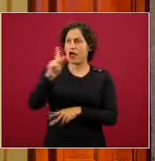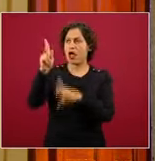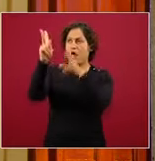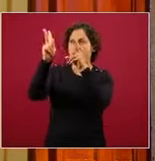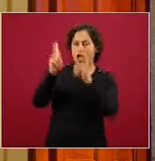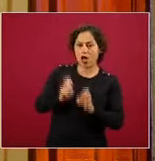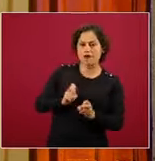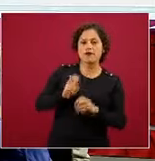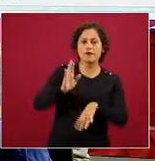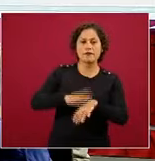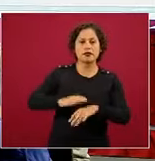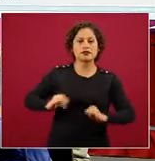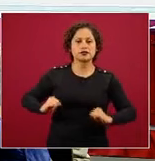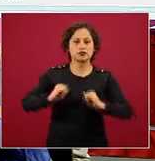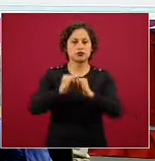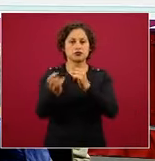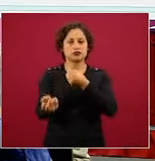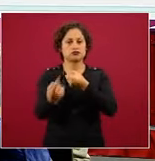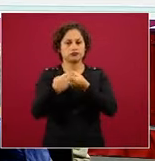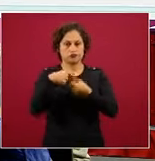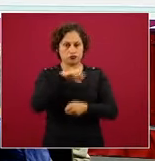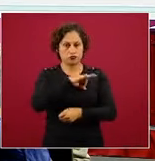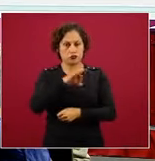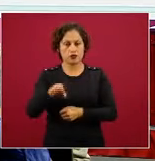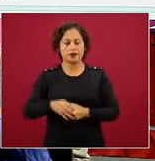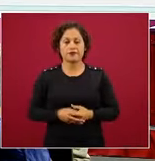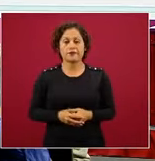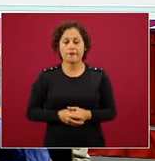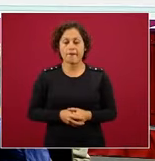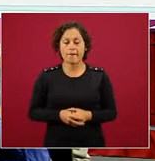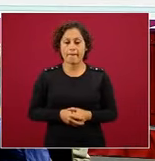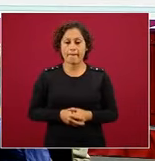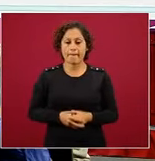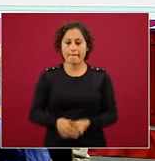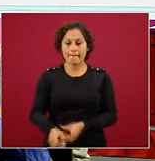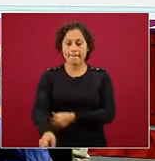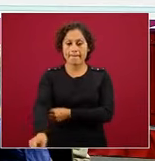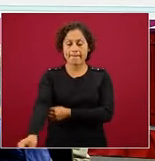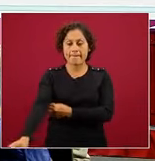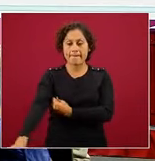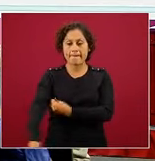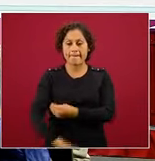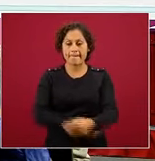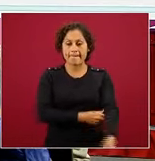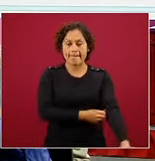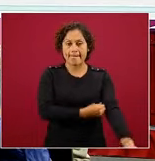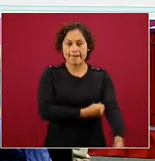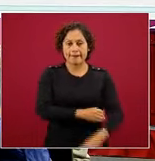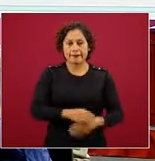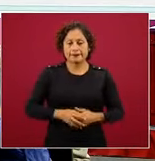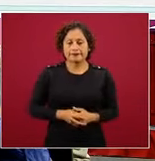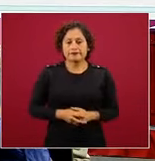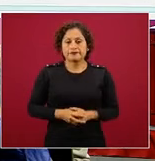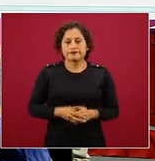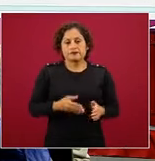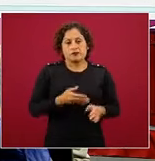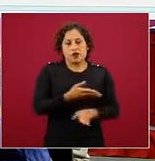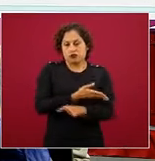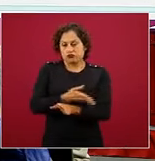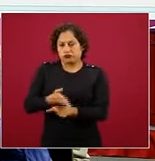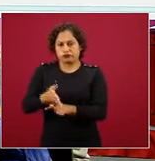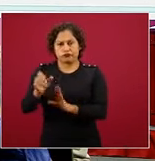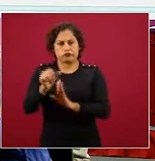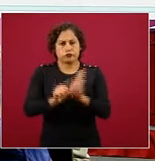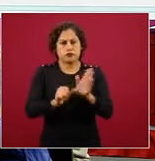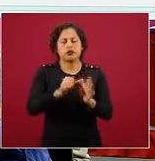instituciones a incorporarse. La siguiente, por favor. A lo largo también de estos meses hemos producido